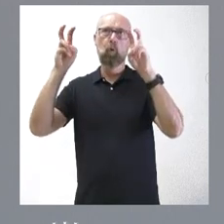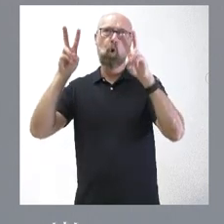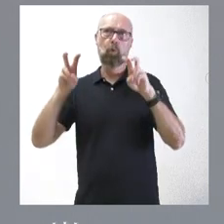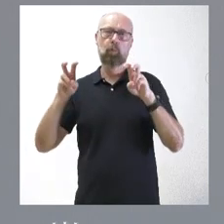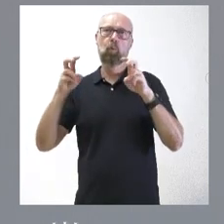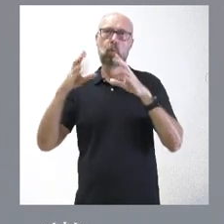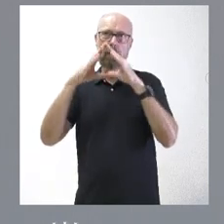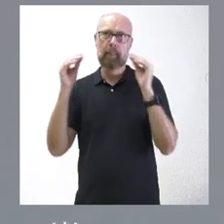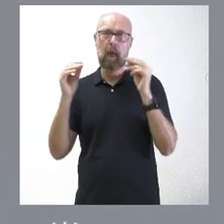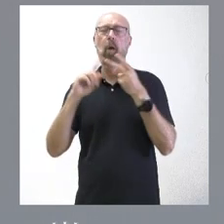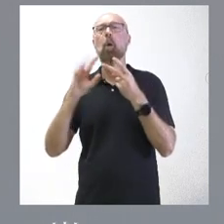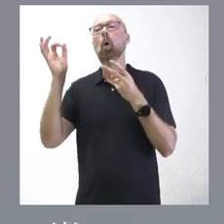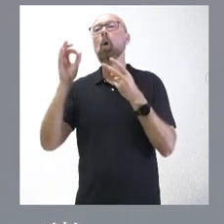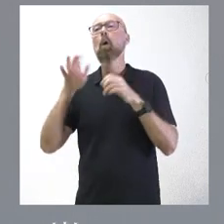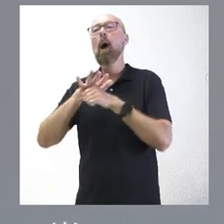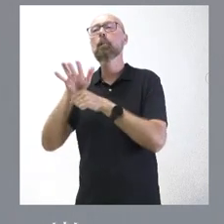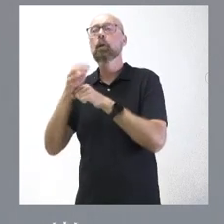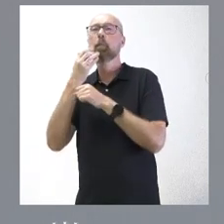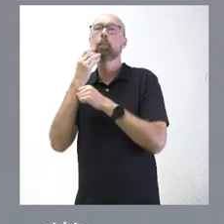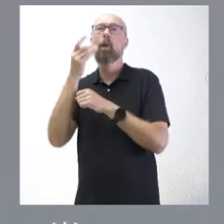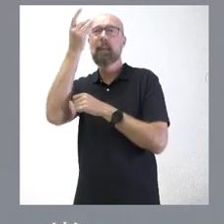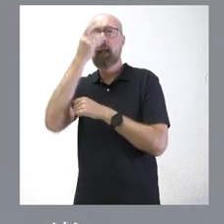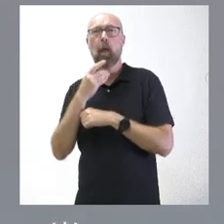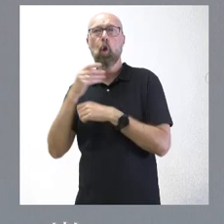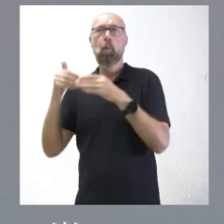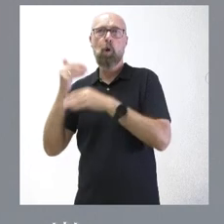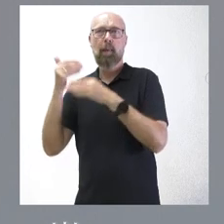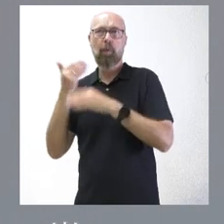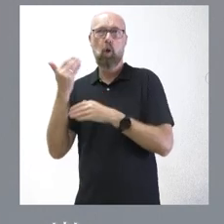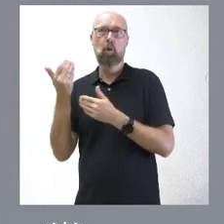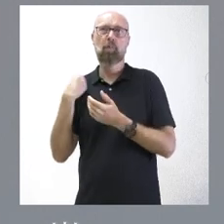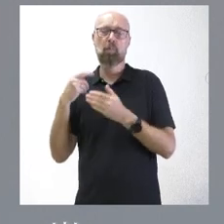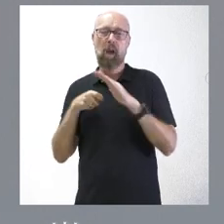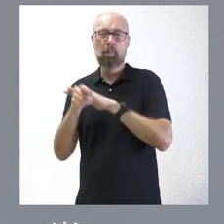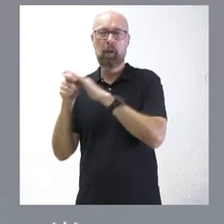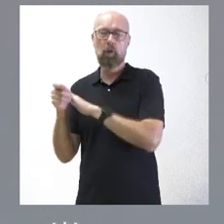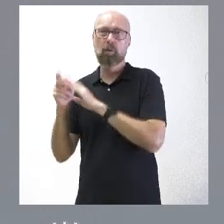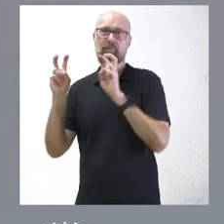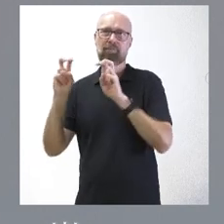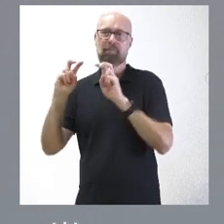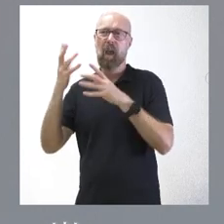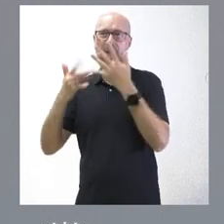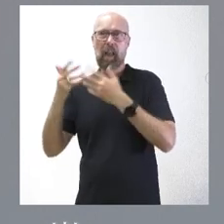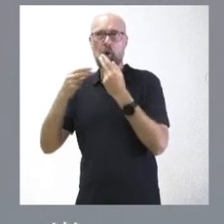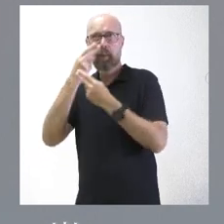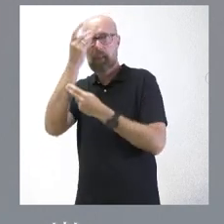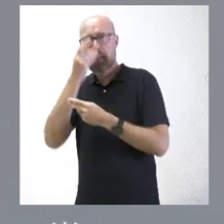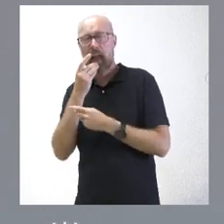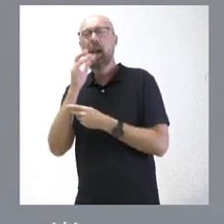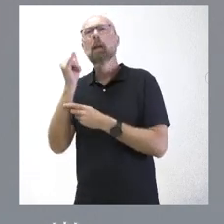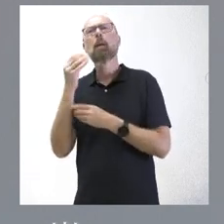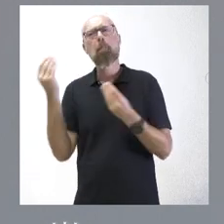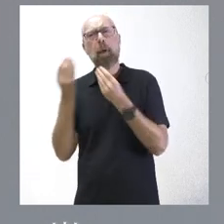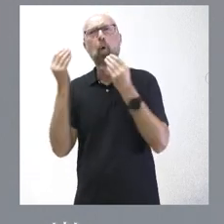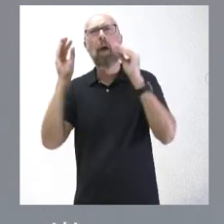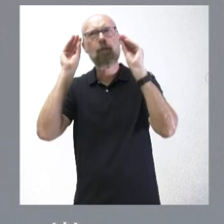de la digitalización y modernización de Castilla y León con inversiones en materia de administración digital pero también con mejora de la formación